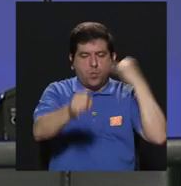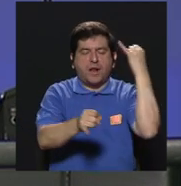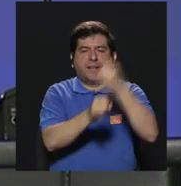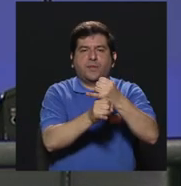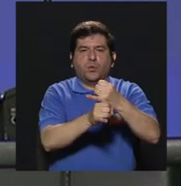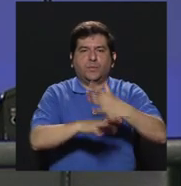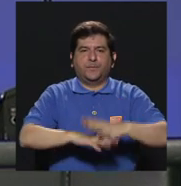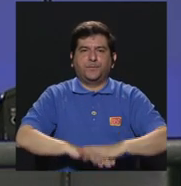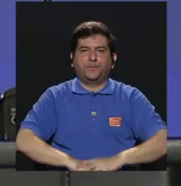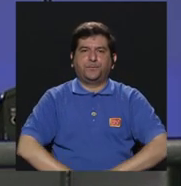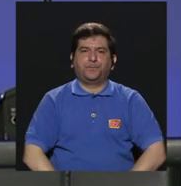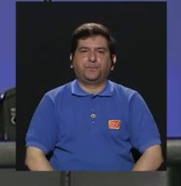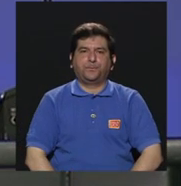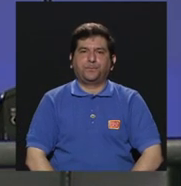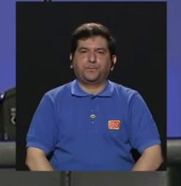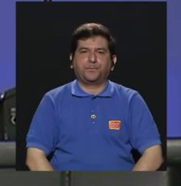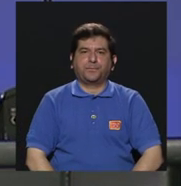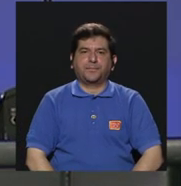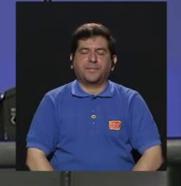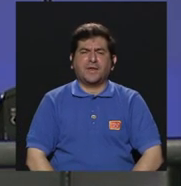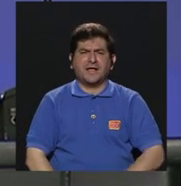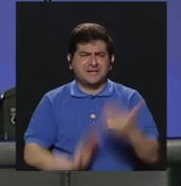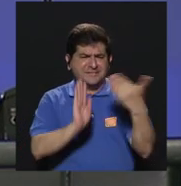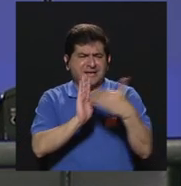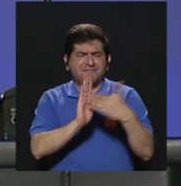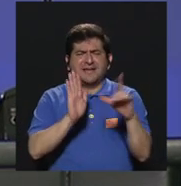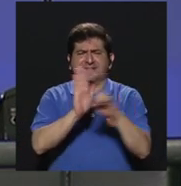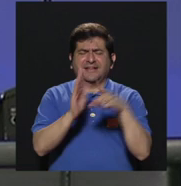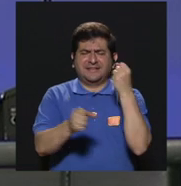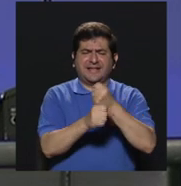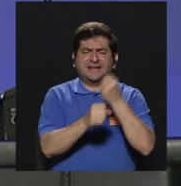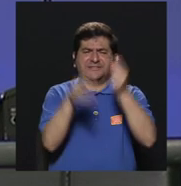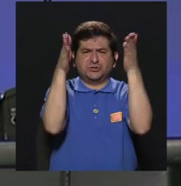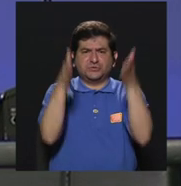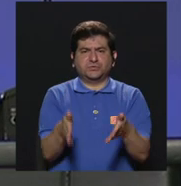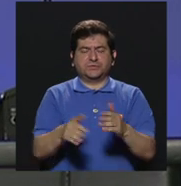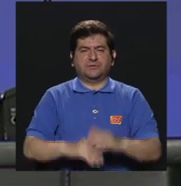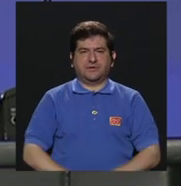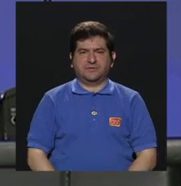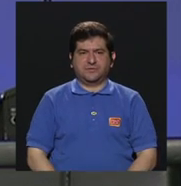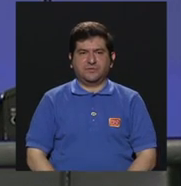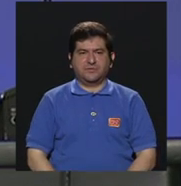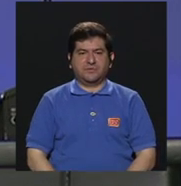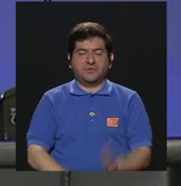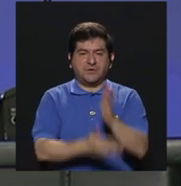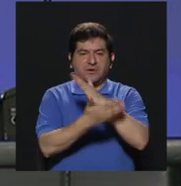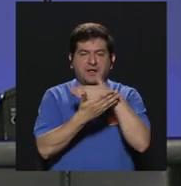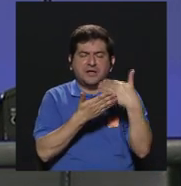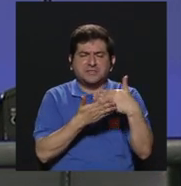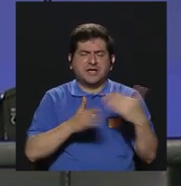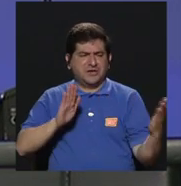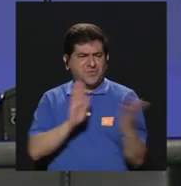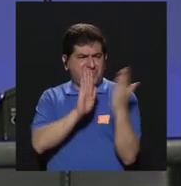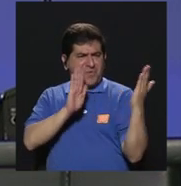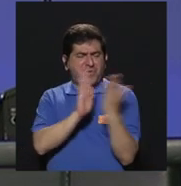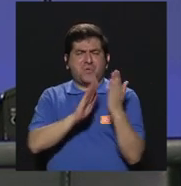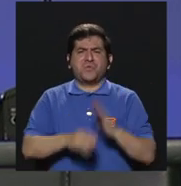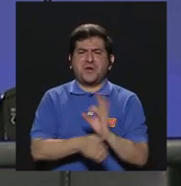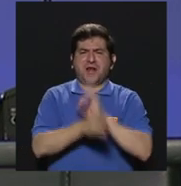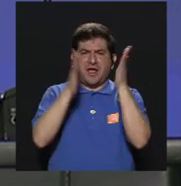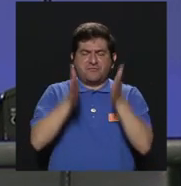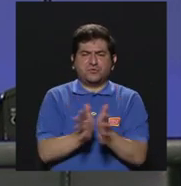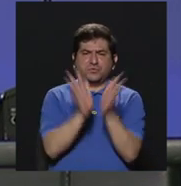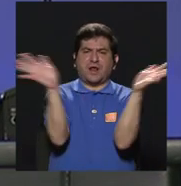internacionales. Se mutilan los derechos laborales, lo cual alguna resistencia provoca en los